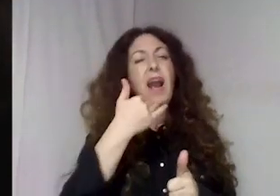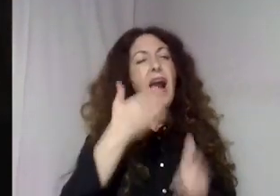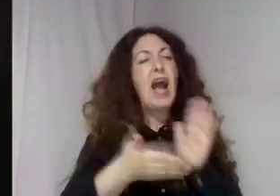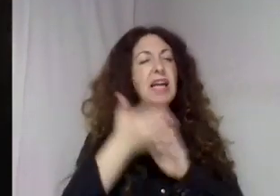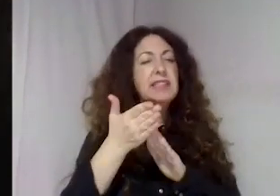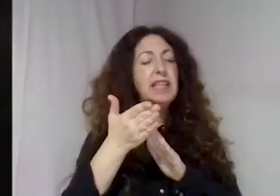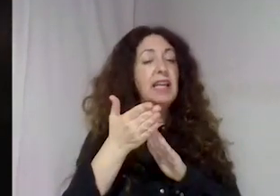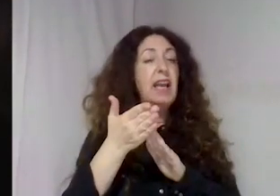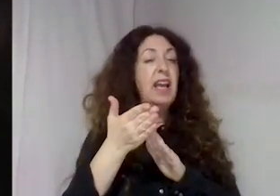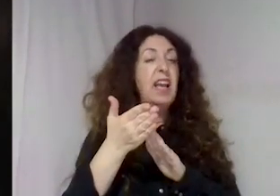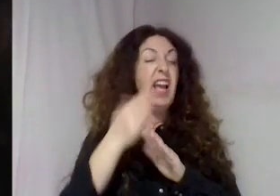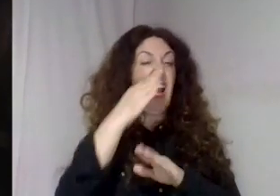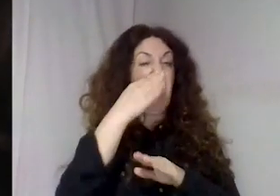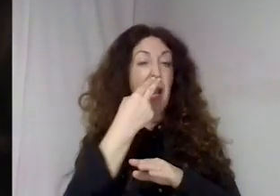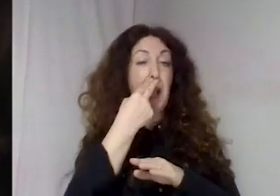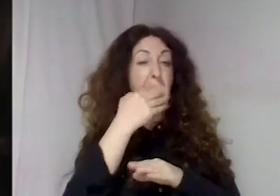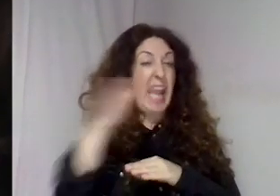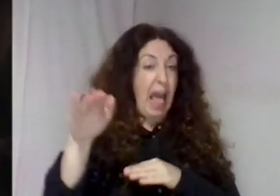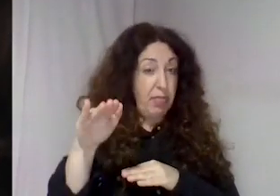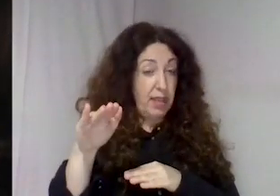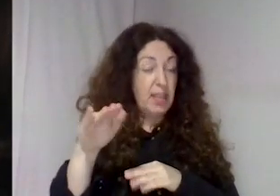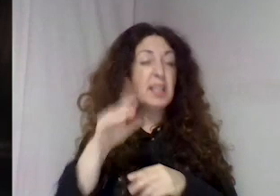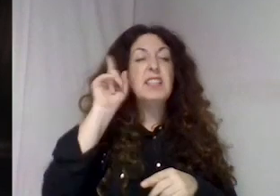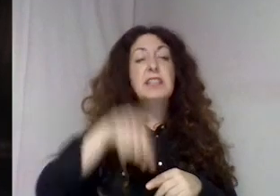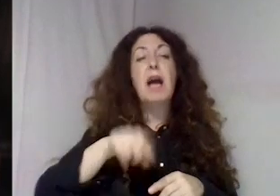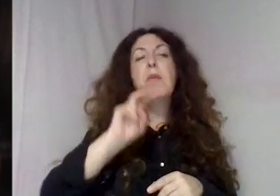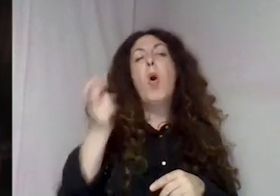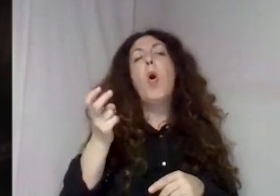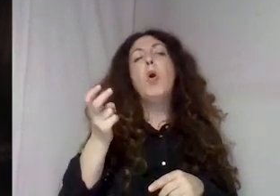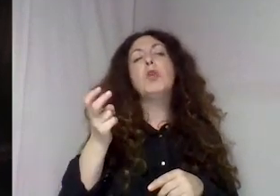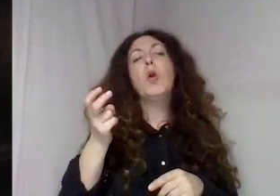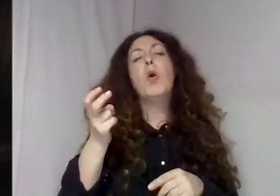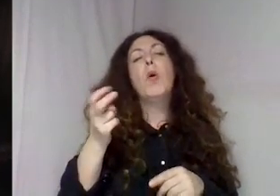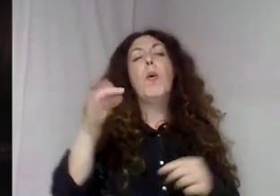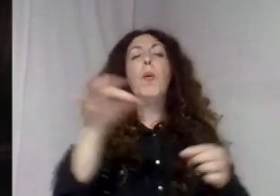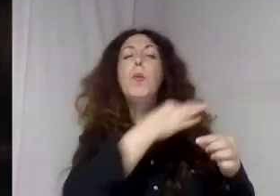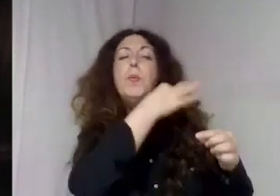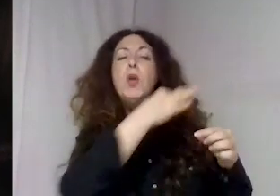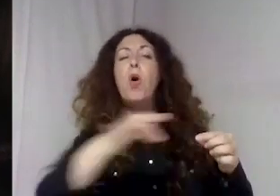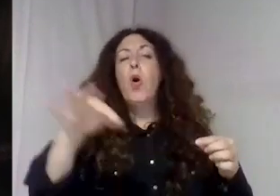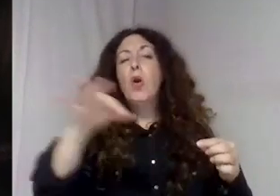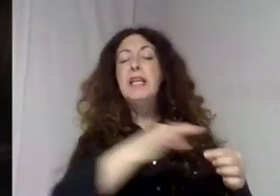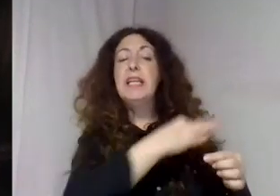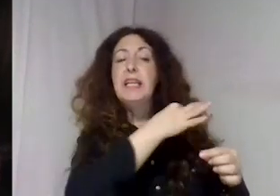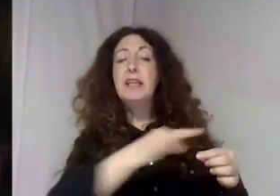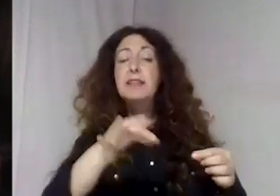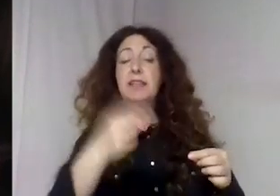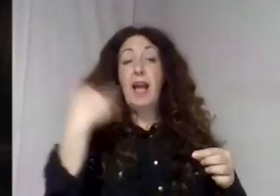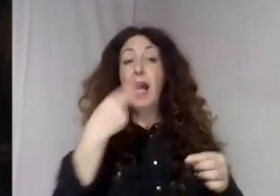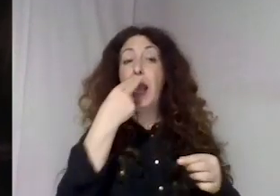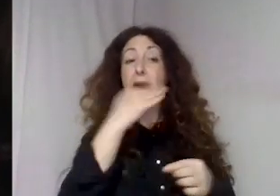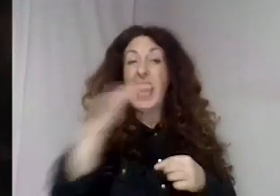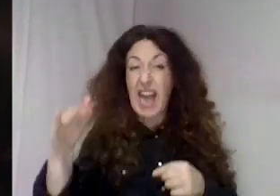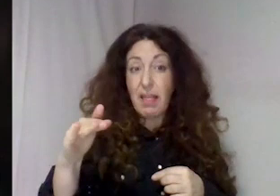principio, la introducción, y es la independencia del creador, de su conducta poco moral o ética, de la obra que hace